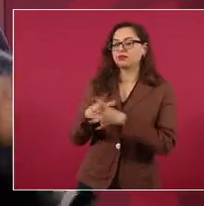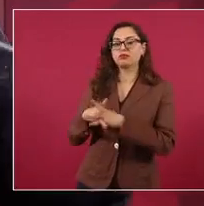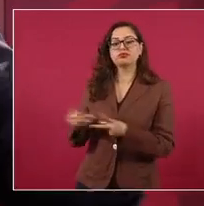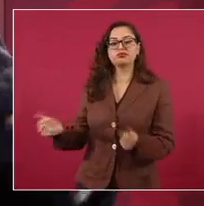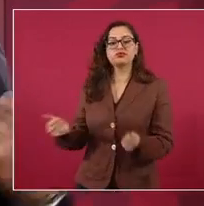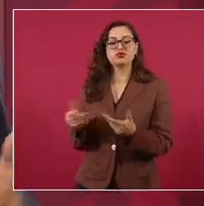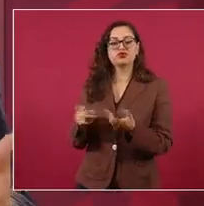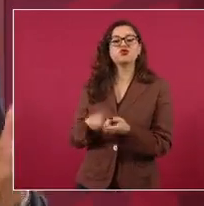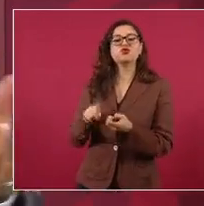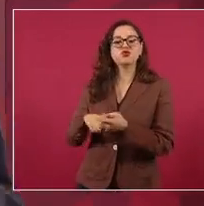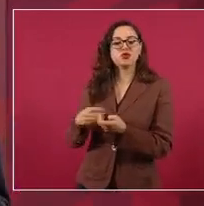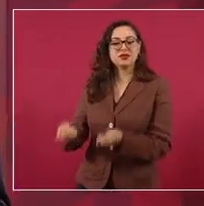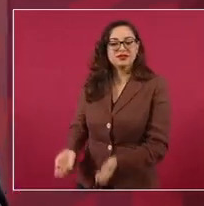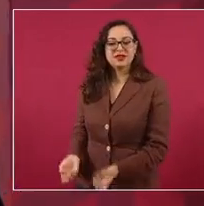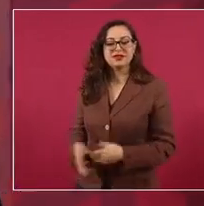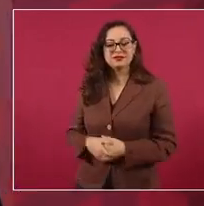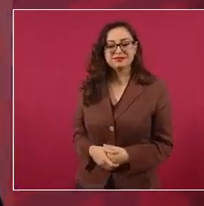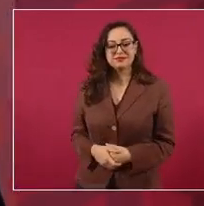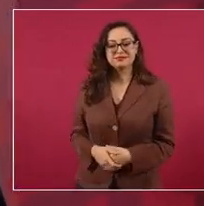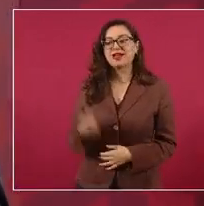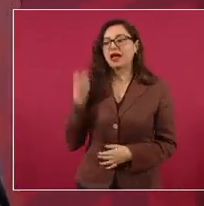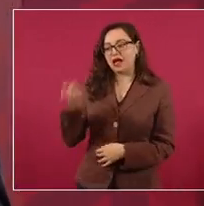Entonces, en el informe reciente